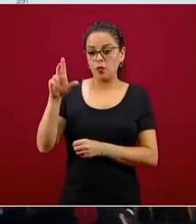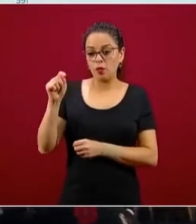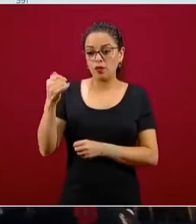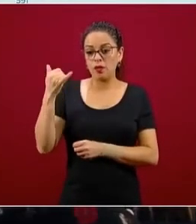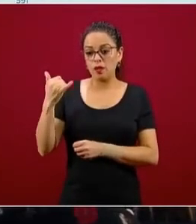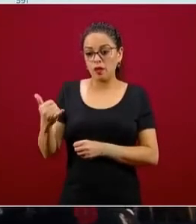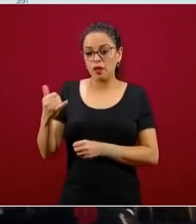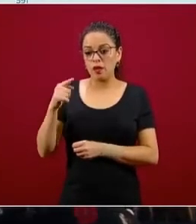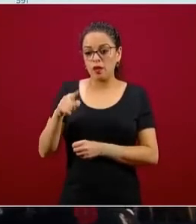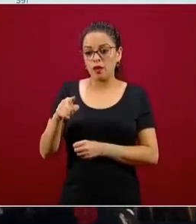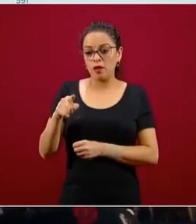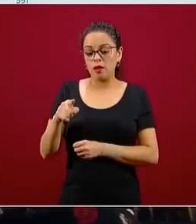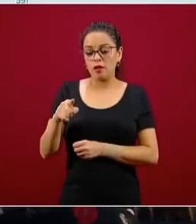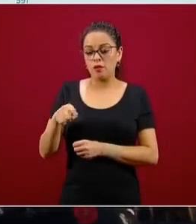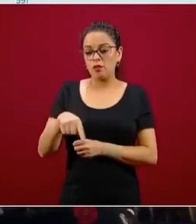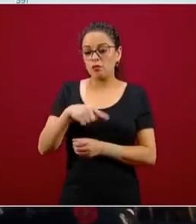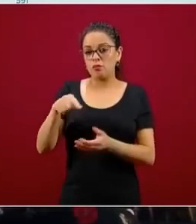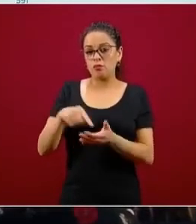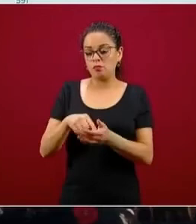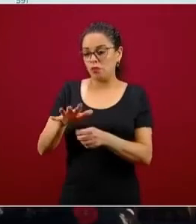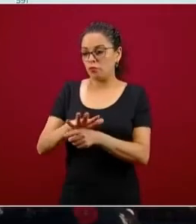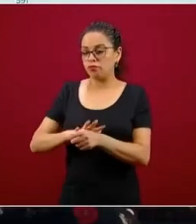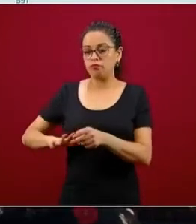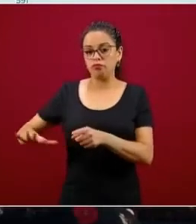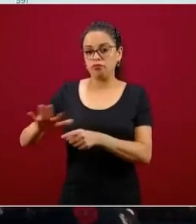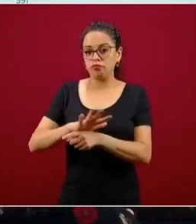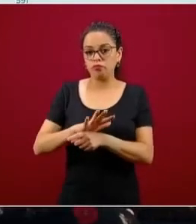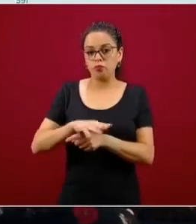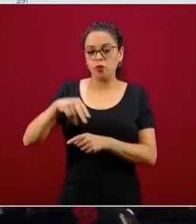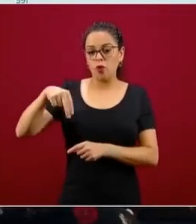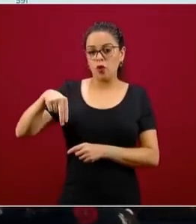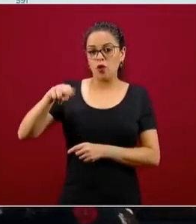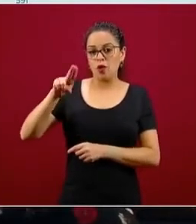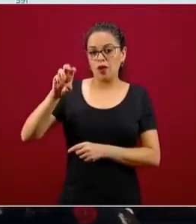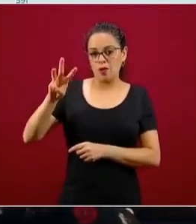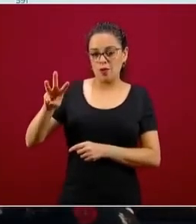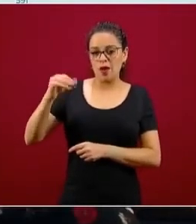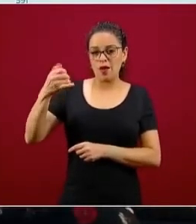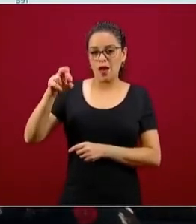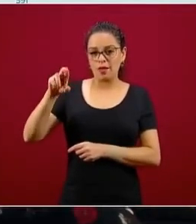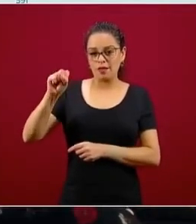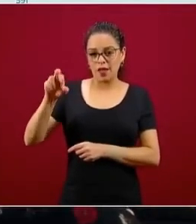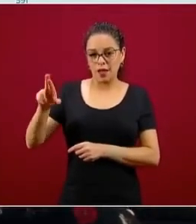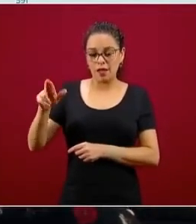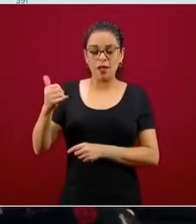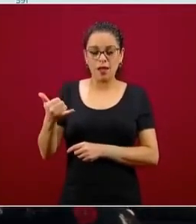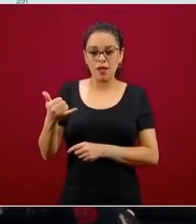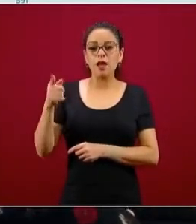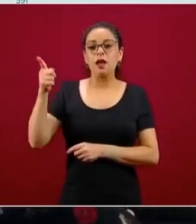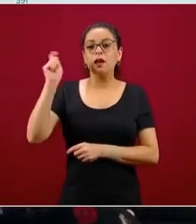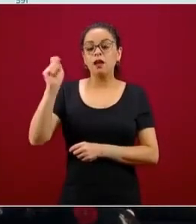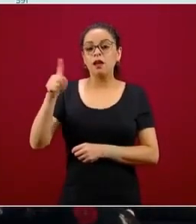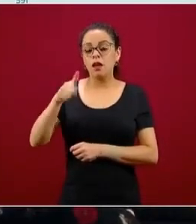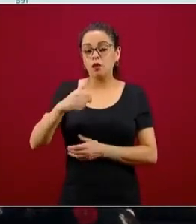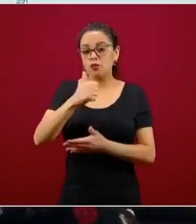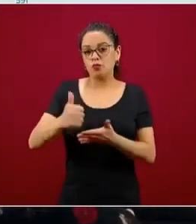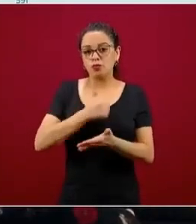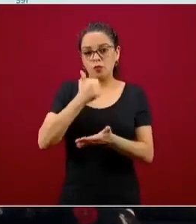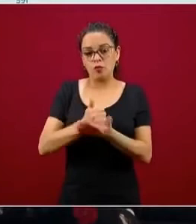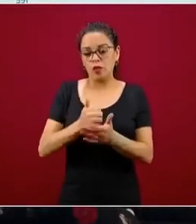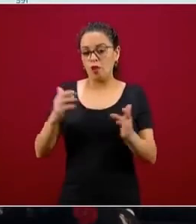los condados conurbados de New Jersey, de Nueva Jersey, que son la zona metropolitana de Nueva